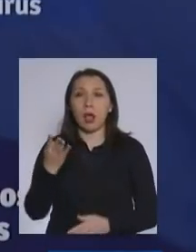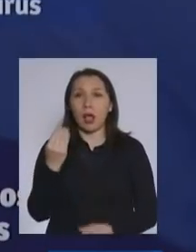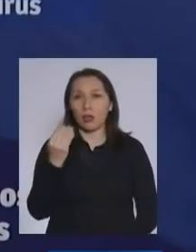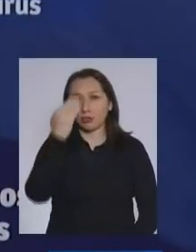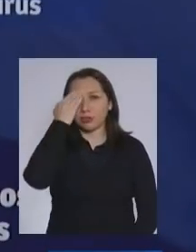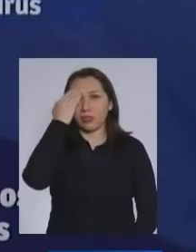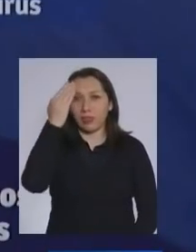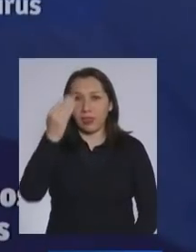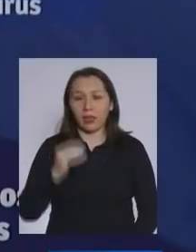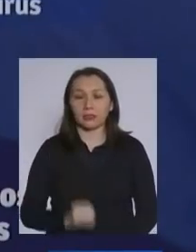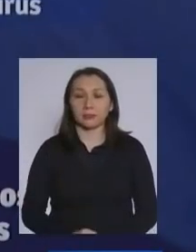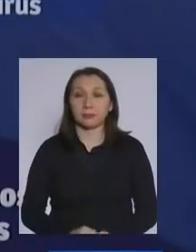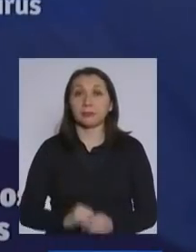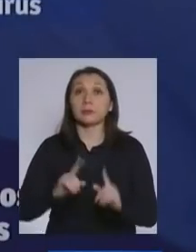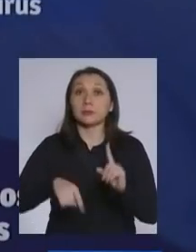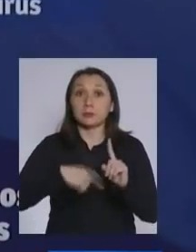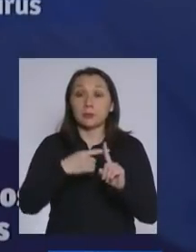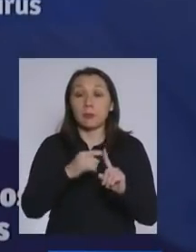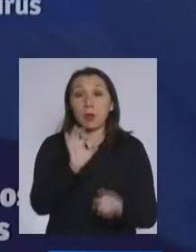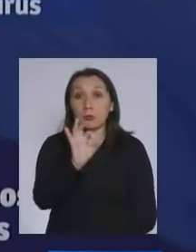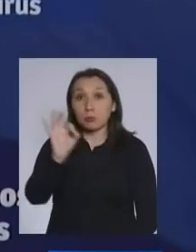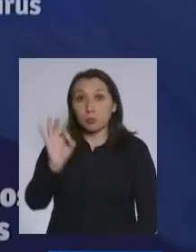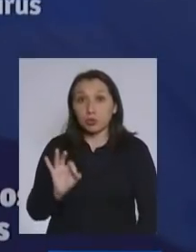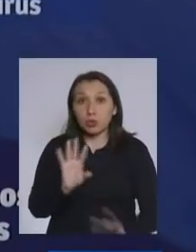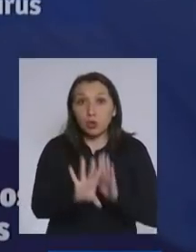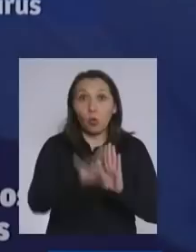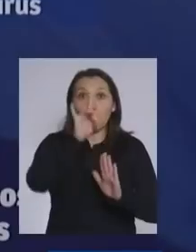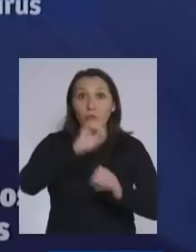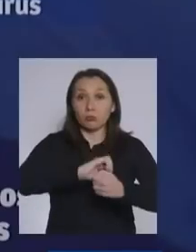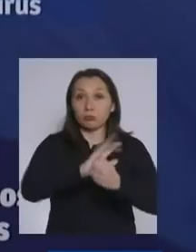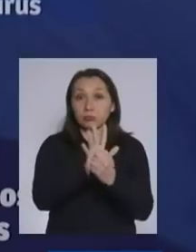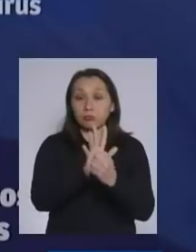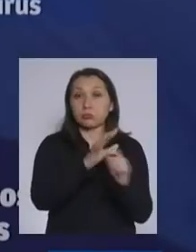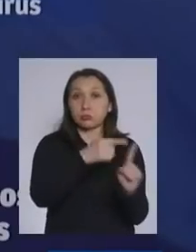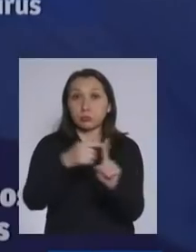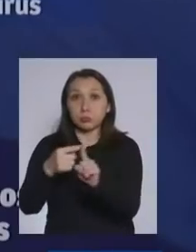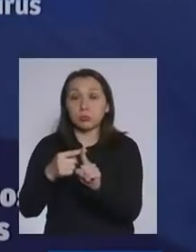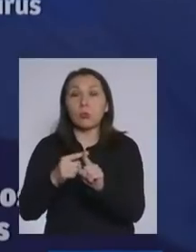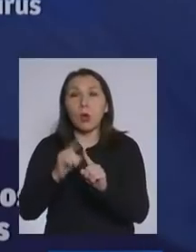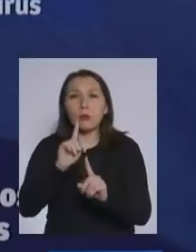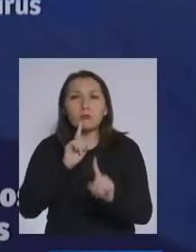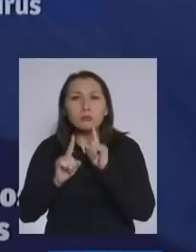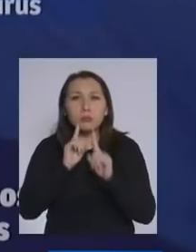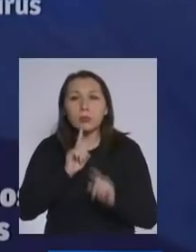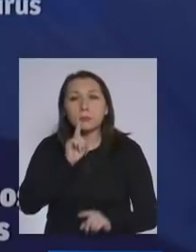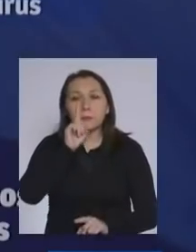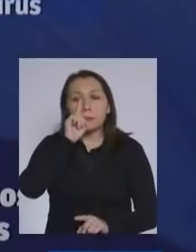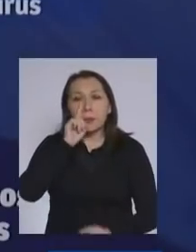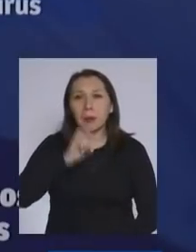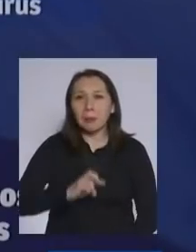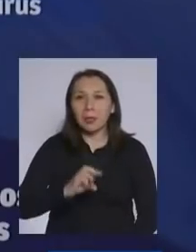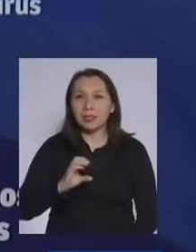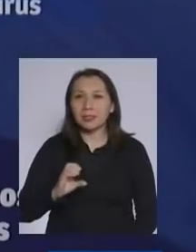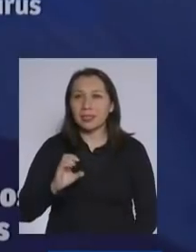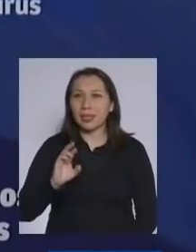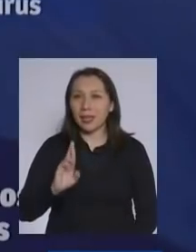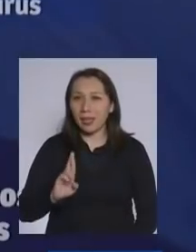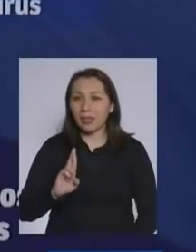días. Y además la tasa de positividad de la reacción de polimerasa en cadena, que es el examen que nos